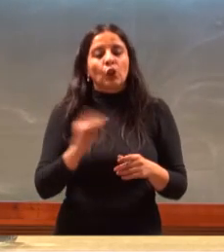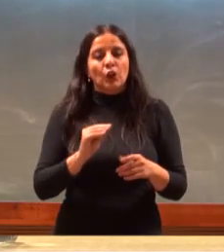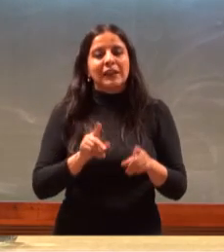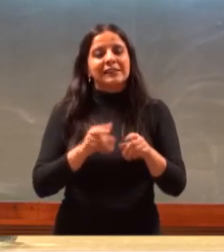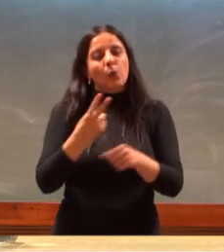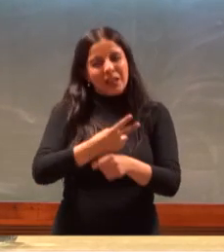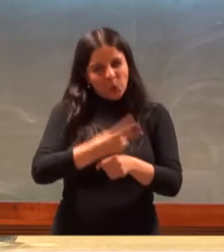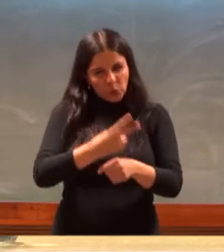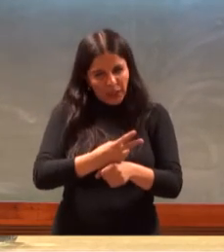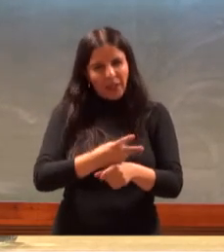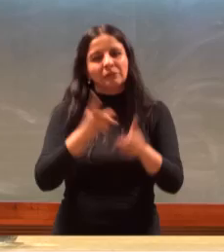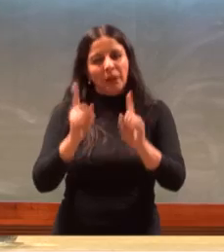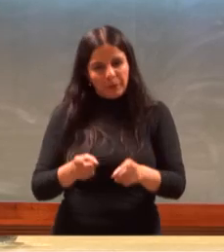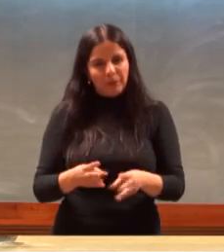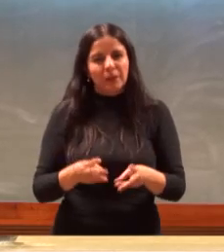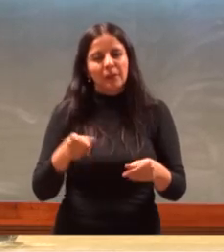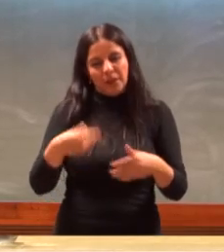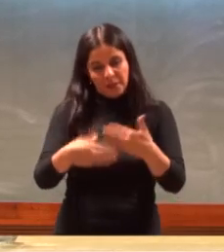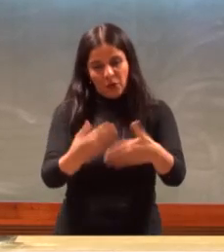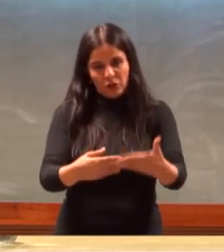se desarrolla en nuestra